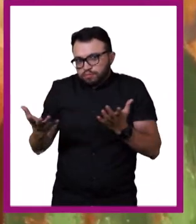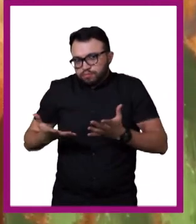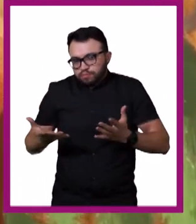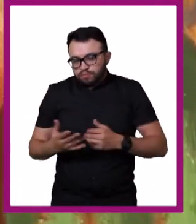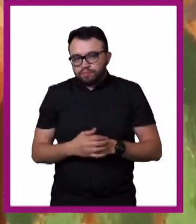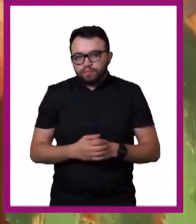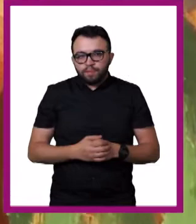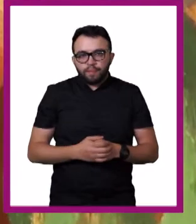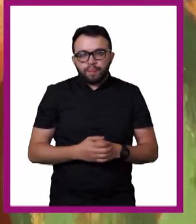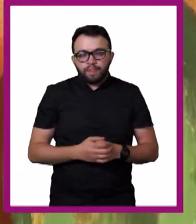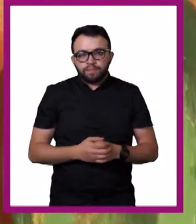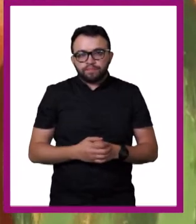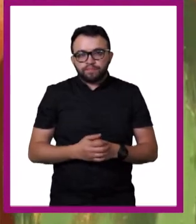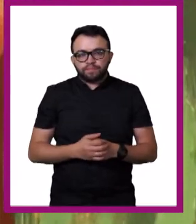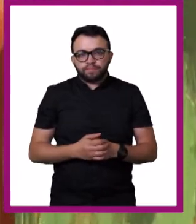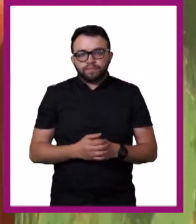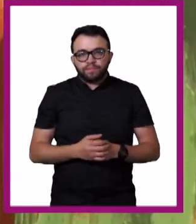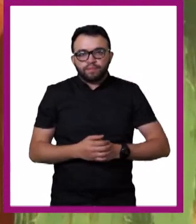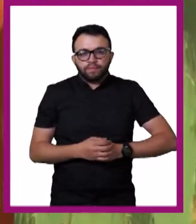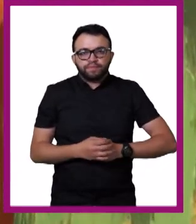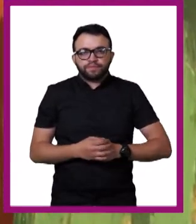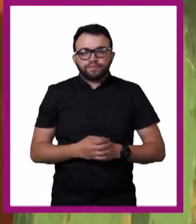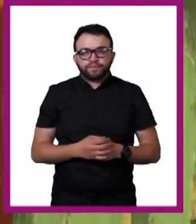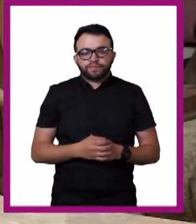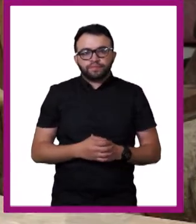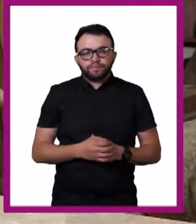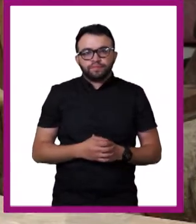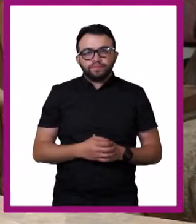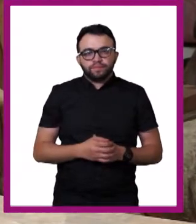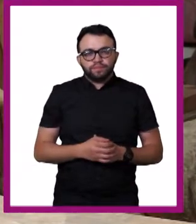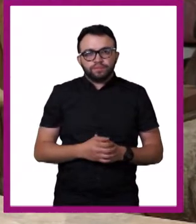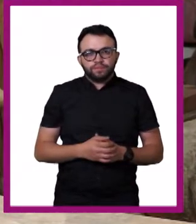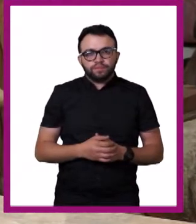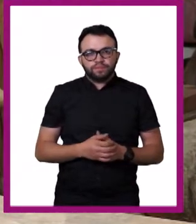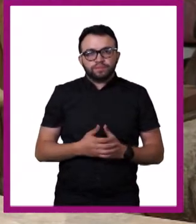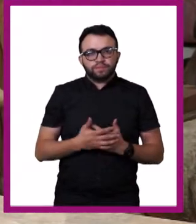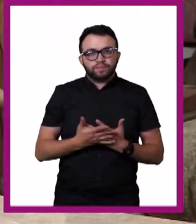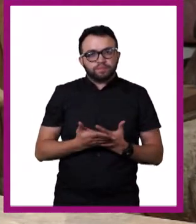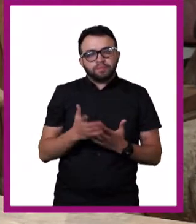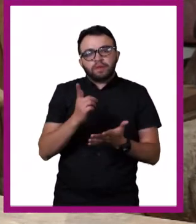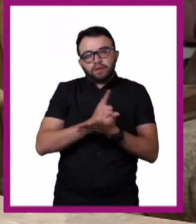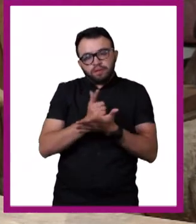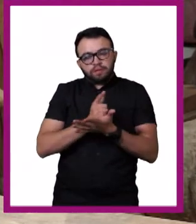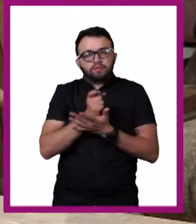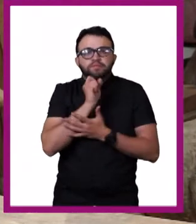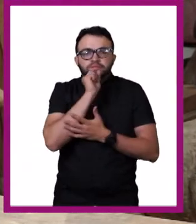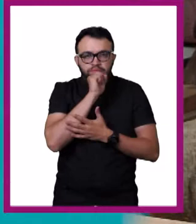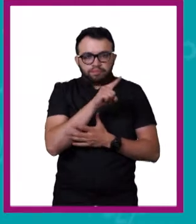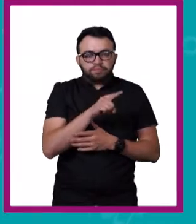lado, lo que aprendía con los maestros en la escuela y en los libros, por supuesto.